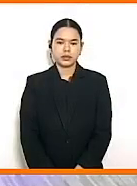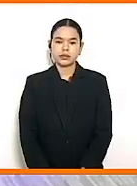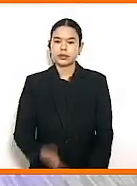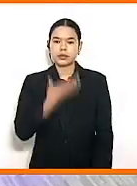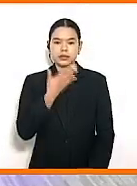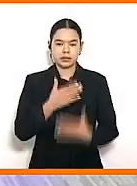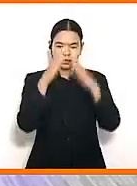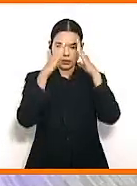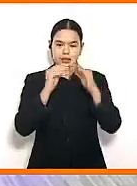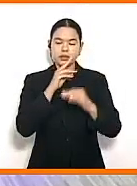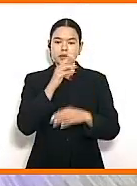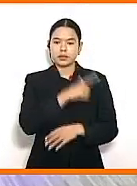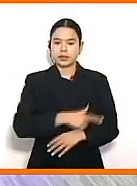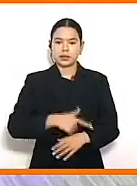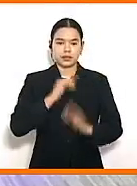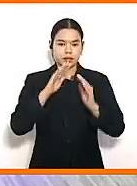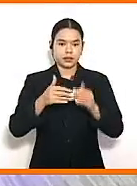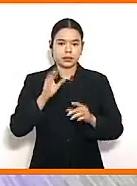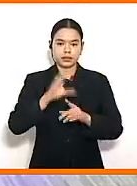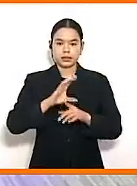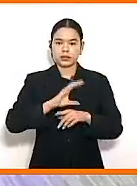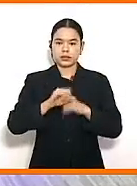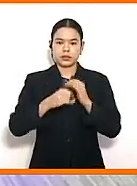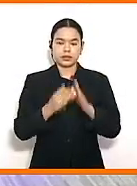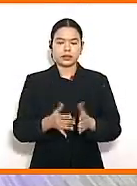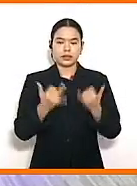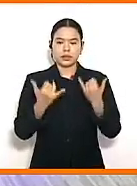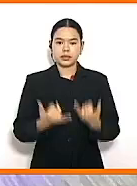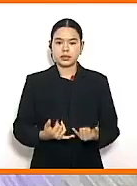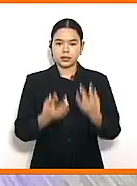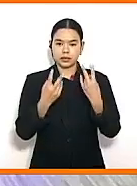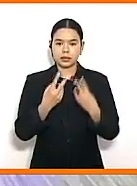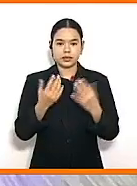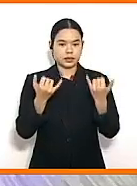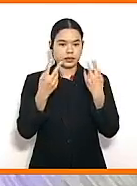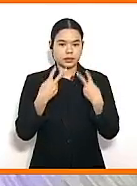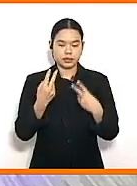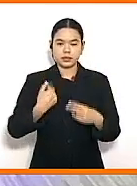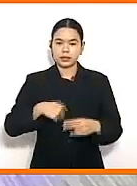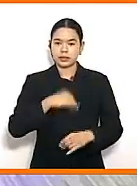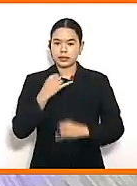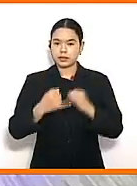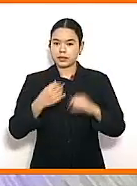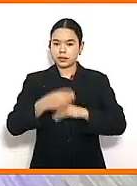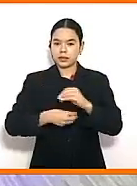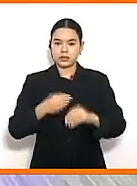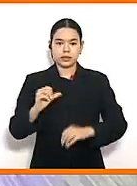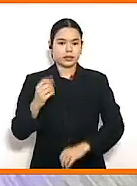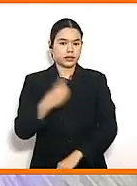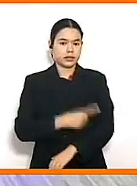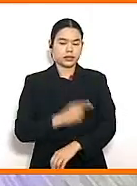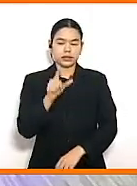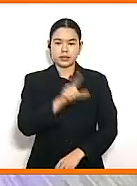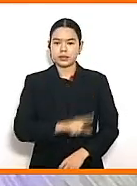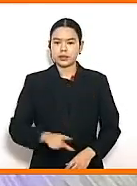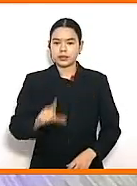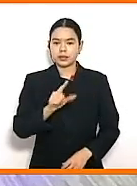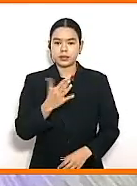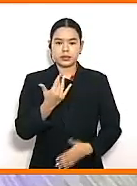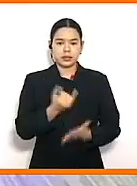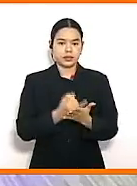Buenas noches, Honduras. Bienvenido a cada uno de nuestros jugadores que se encuentran sintonizando nuestro último sorteo de hoy lunes 15 de julio del